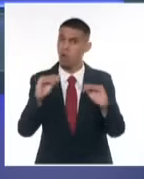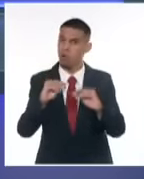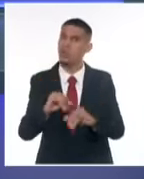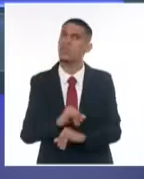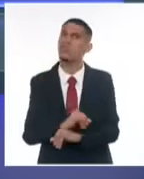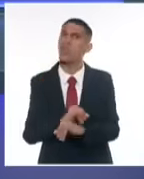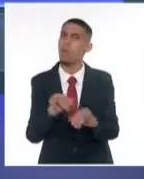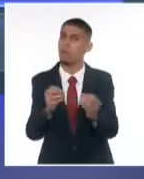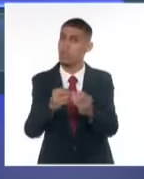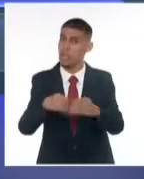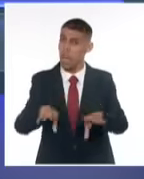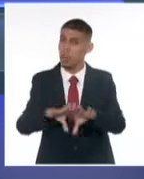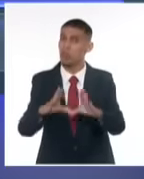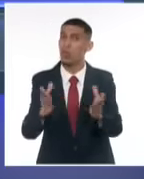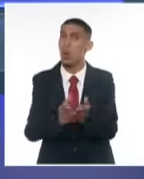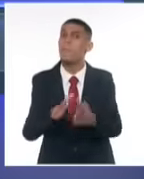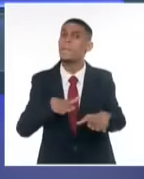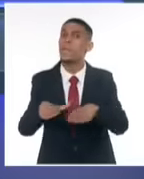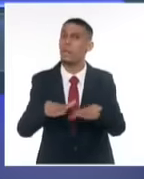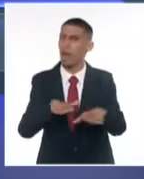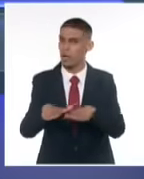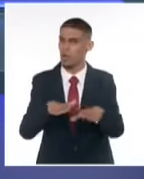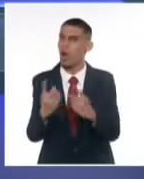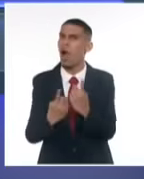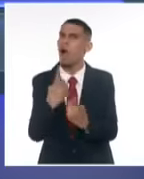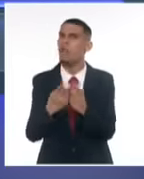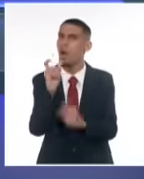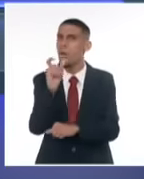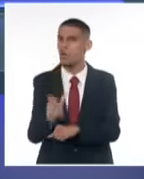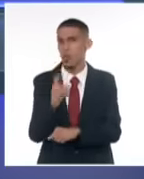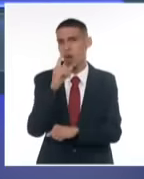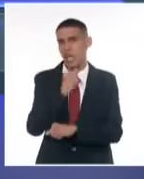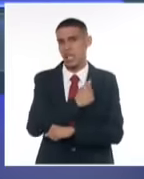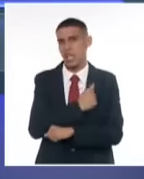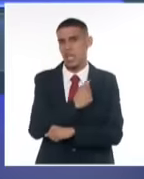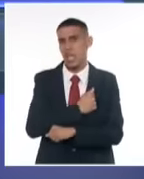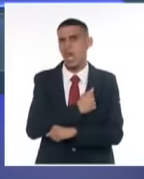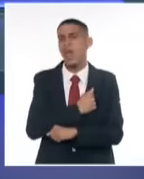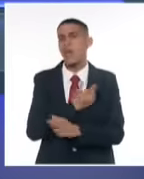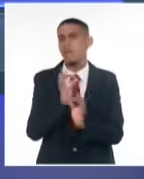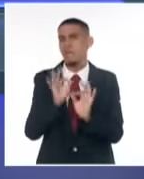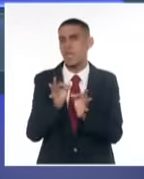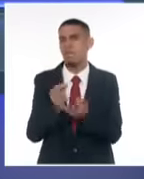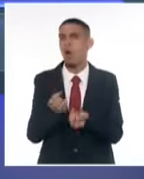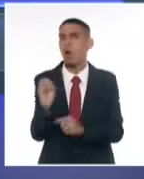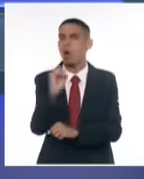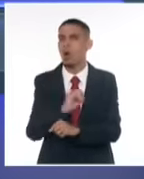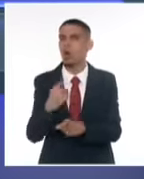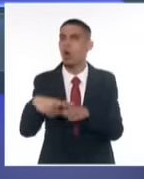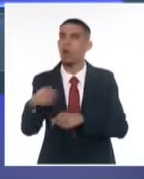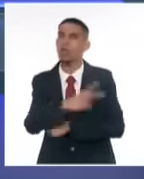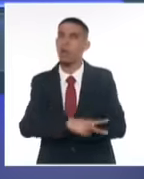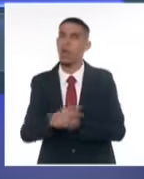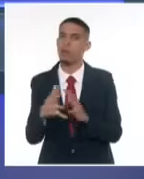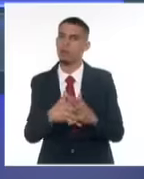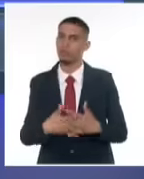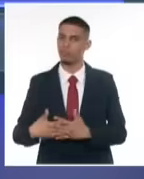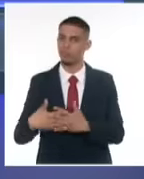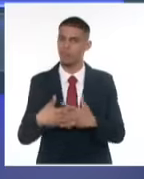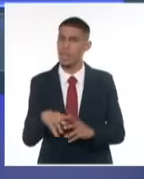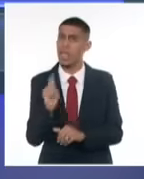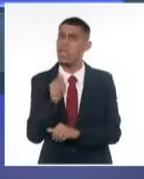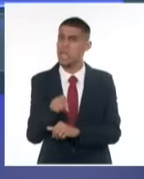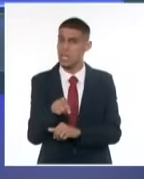información sobre la preparación de actos violentos y desestabilizadores organizados desde el exterior y que involucran a